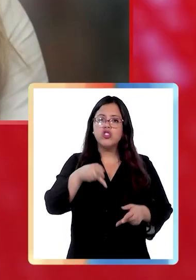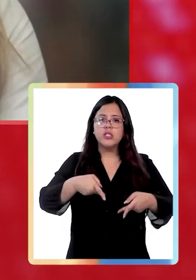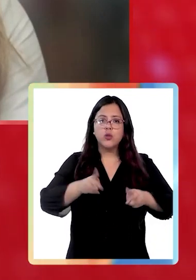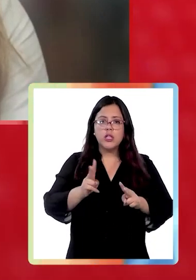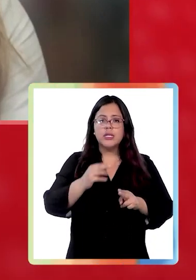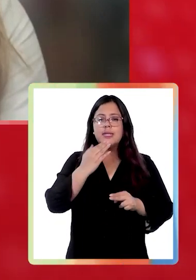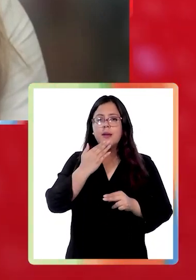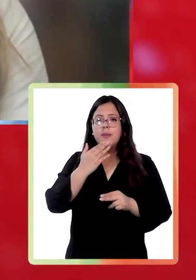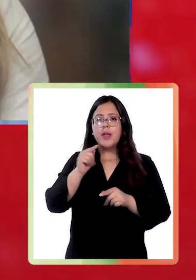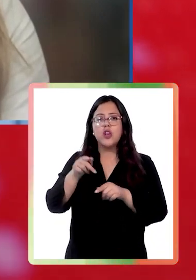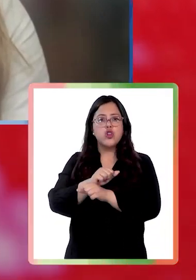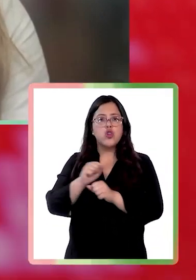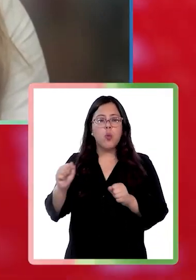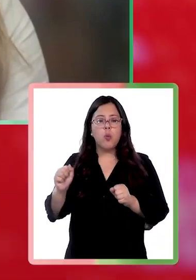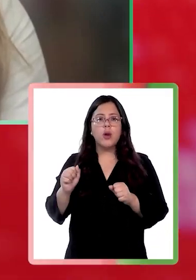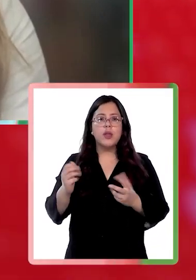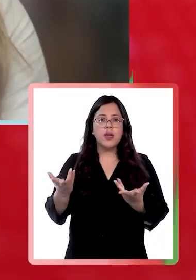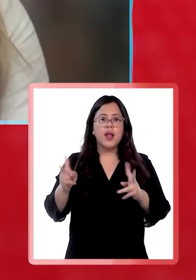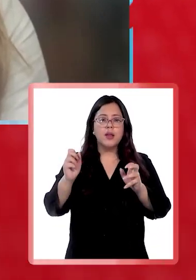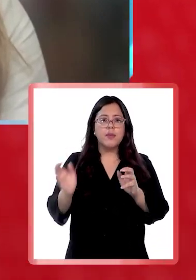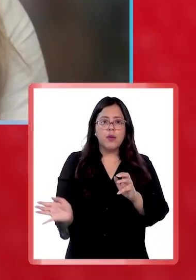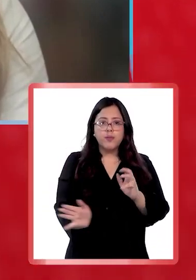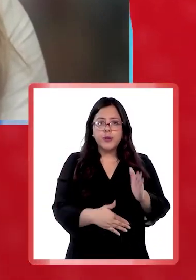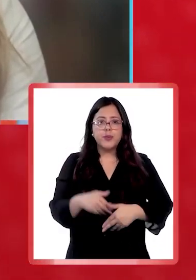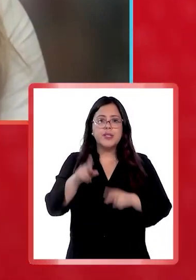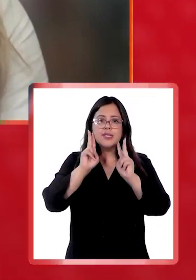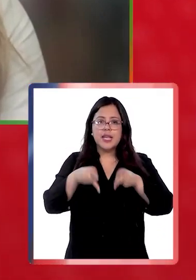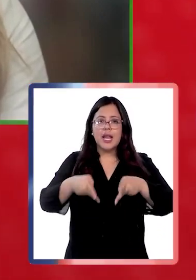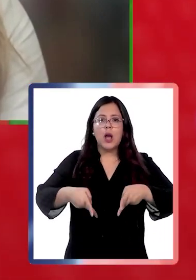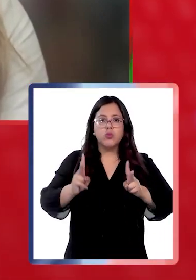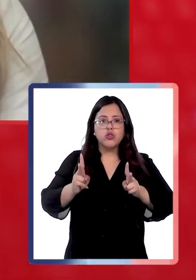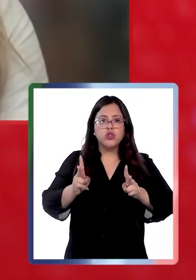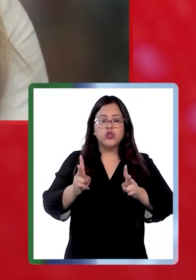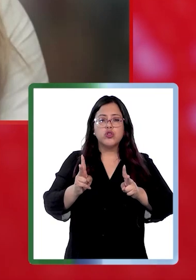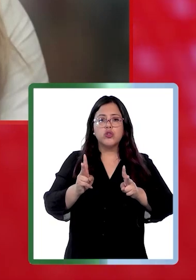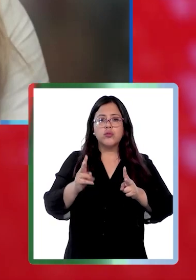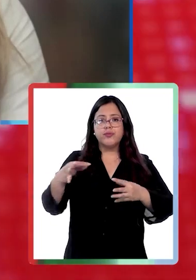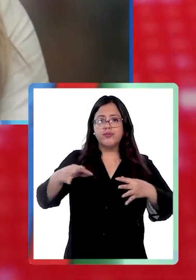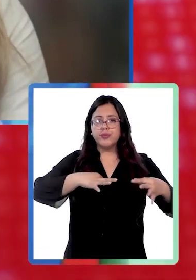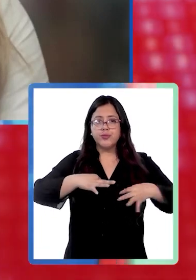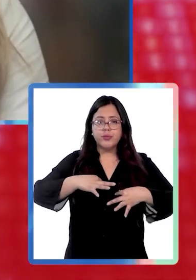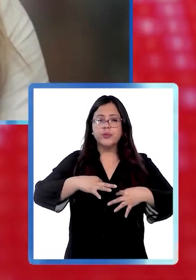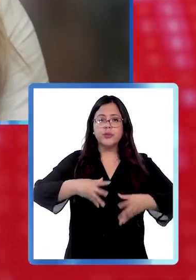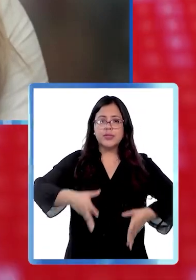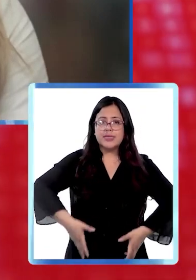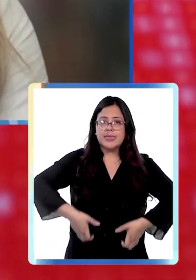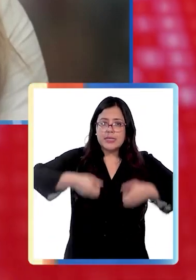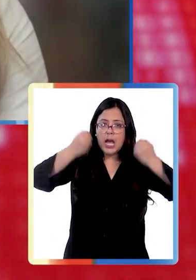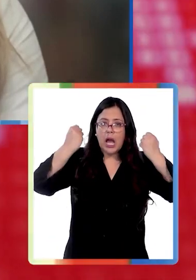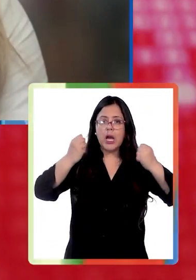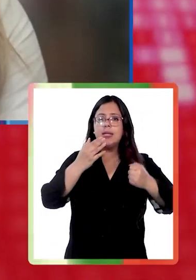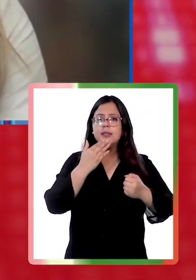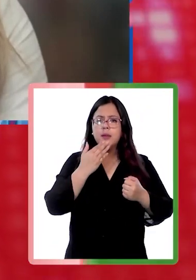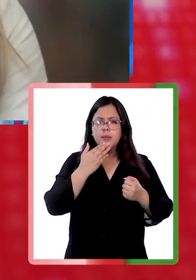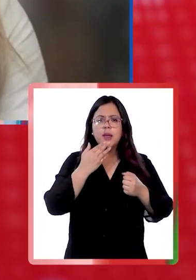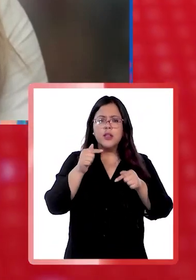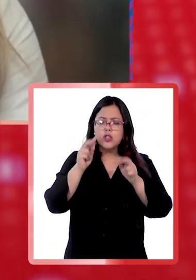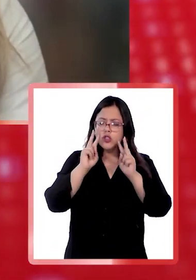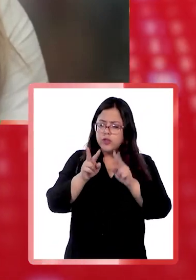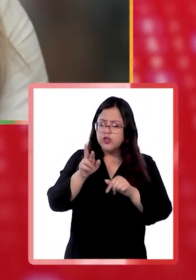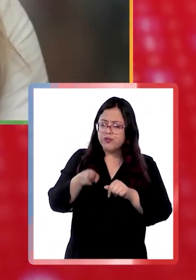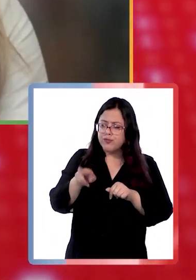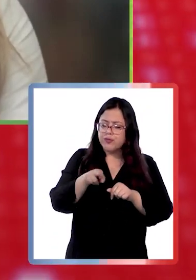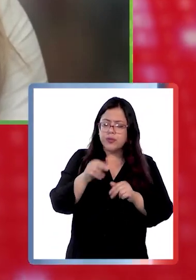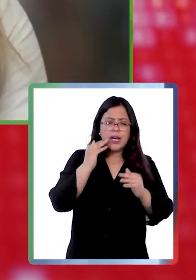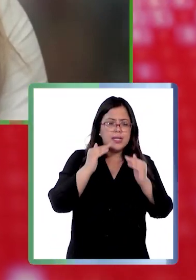su autorización, el que no pueden hacerle las mudas de ropa sin la autorización, y que como es un ejercicio constante,